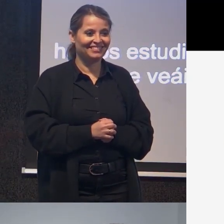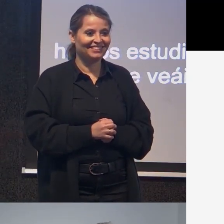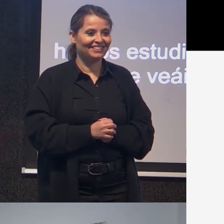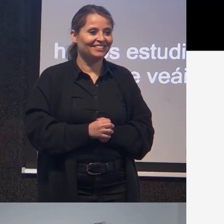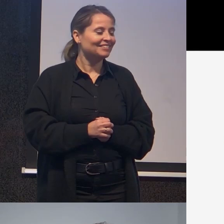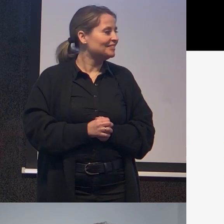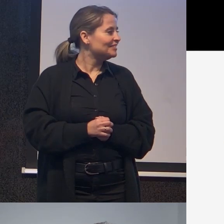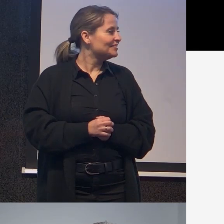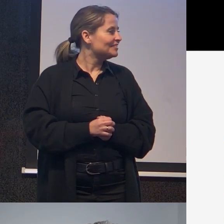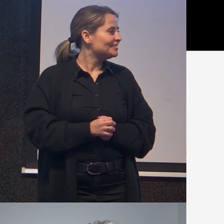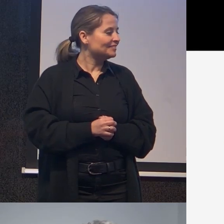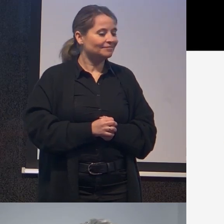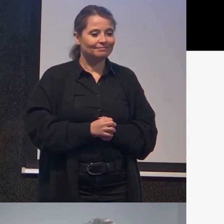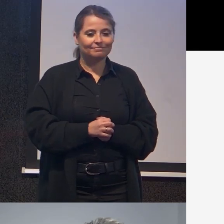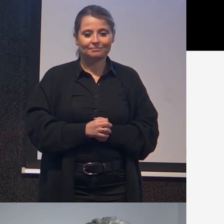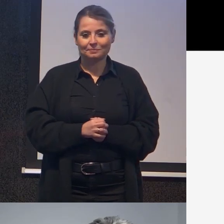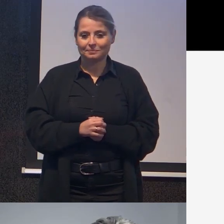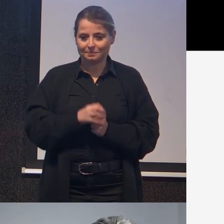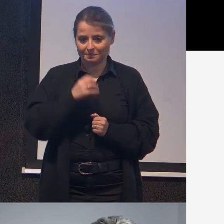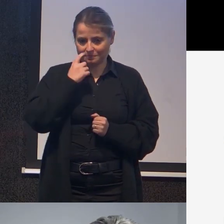Muy bien.